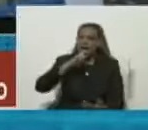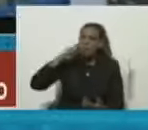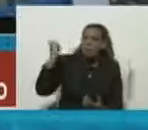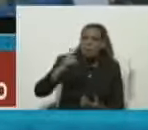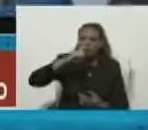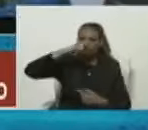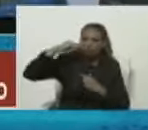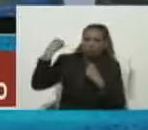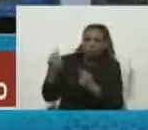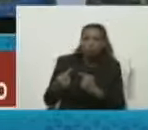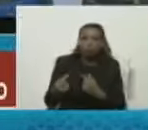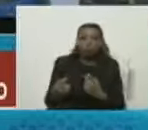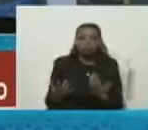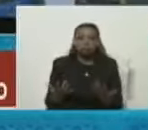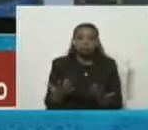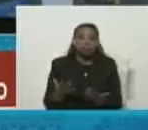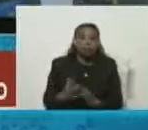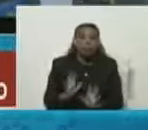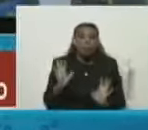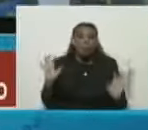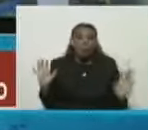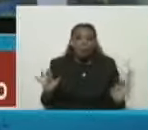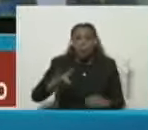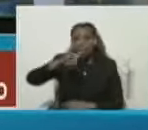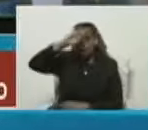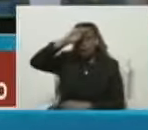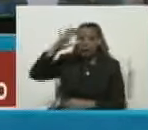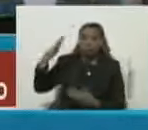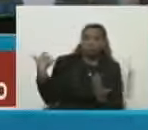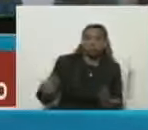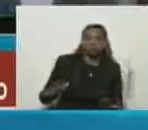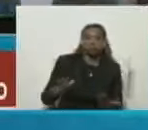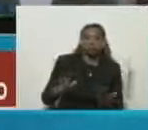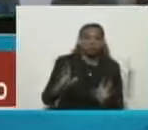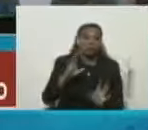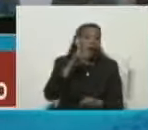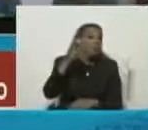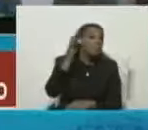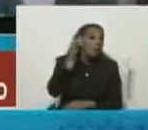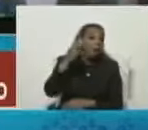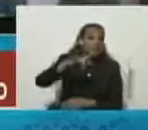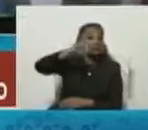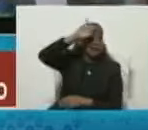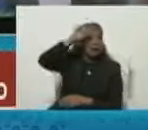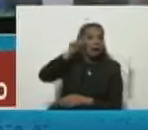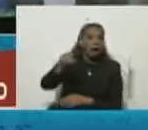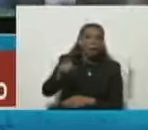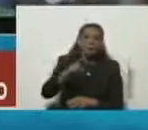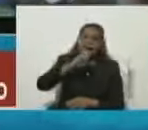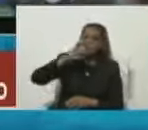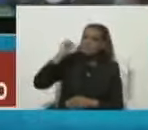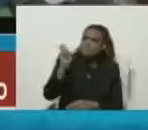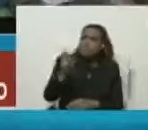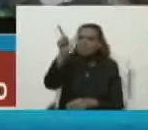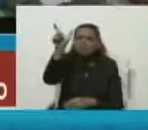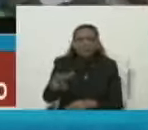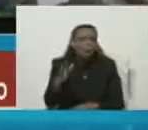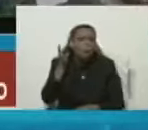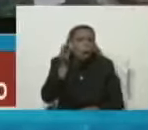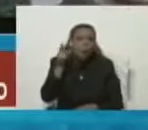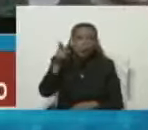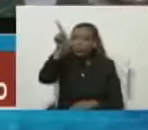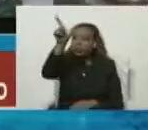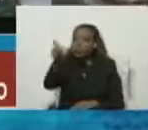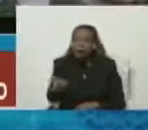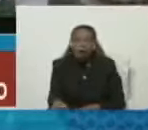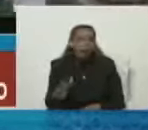mujeres. Y por la diabla sayona que les tiene envidia a ustedes, mujeres patriotas. Porque